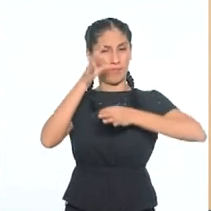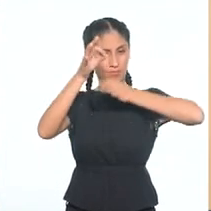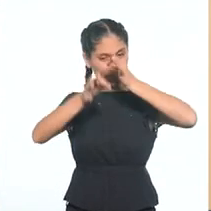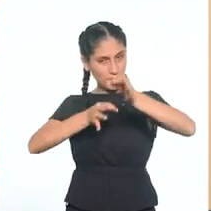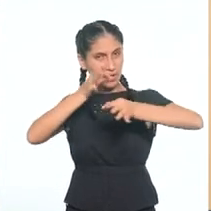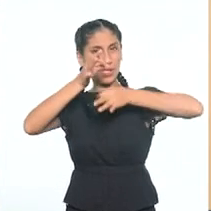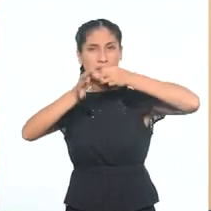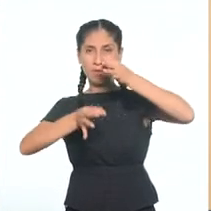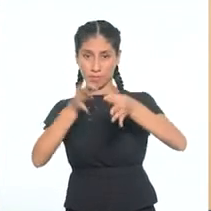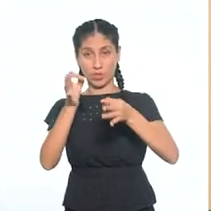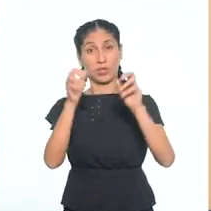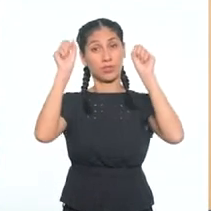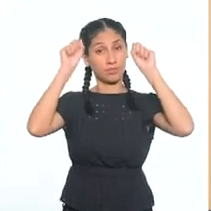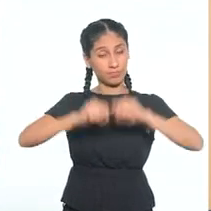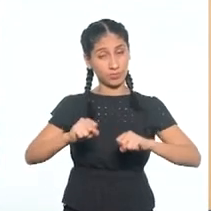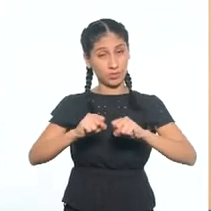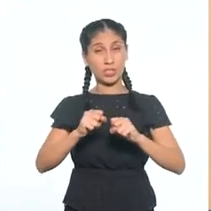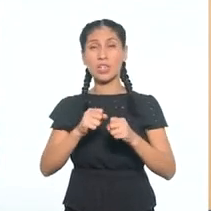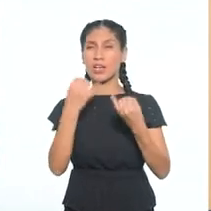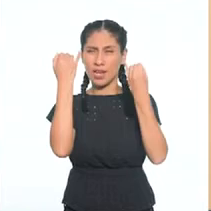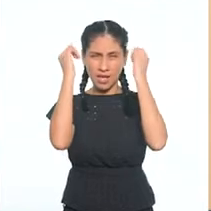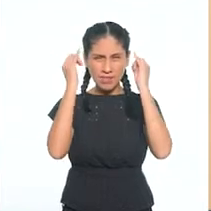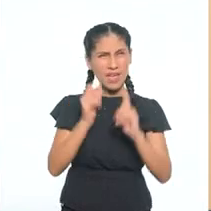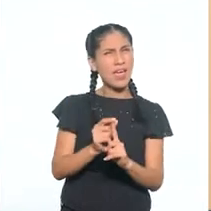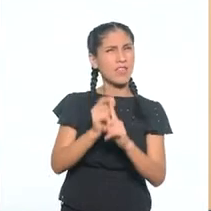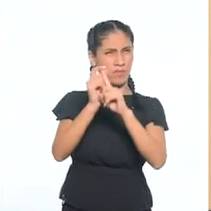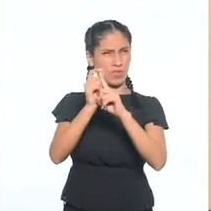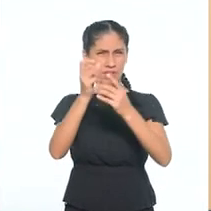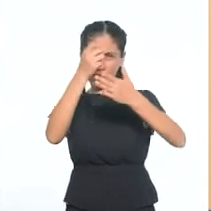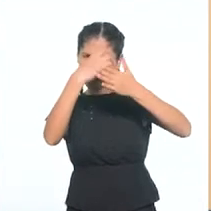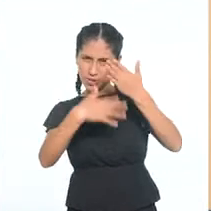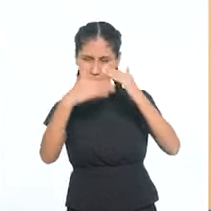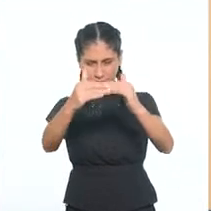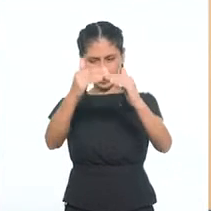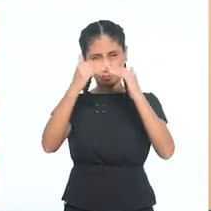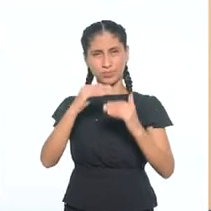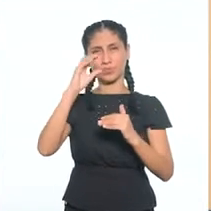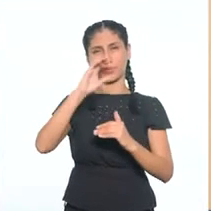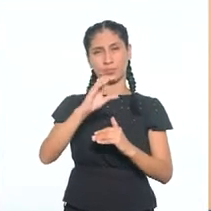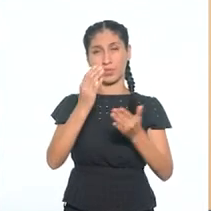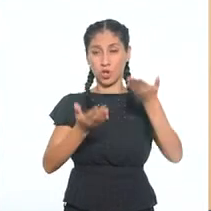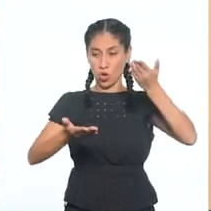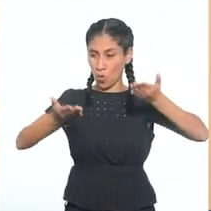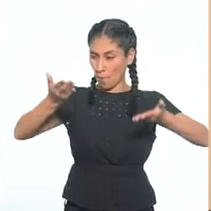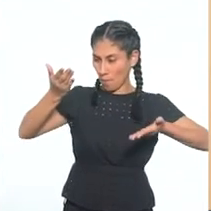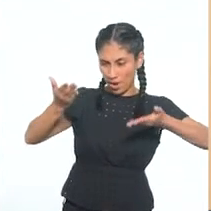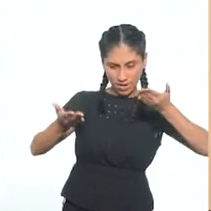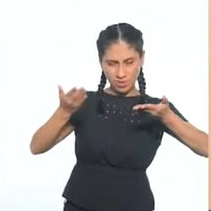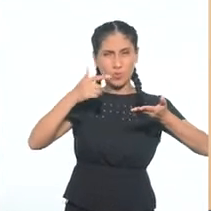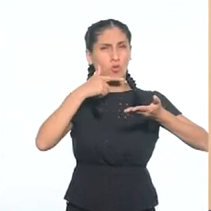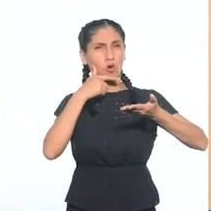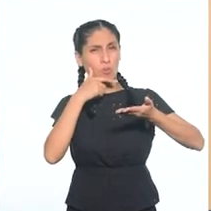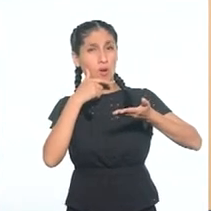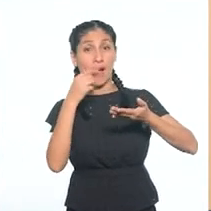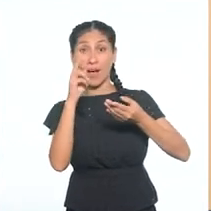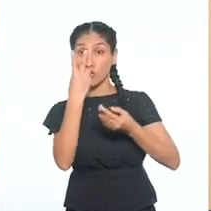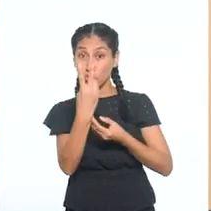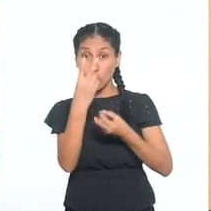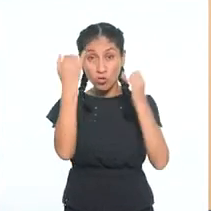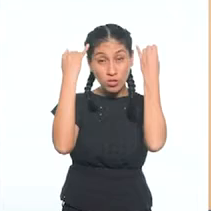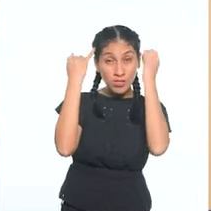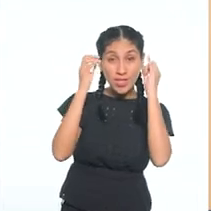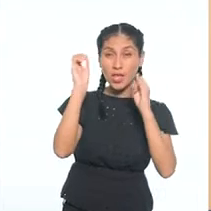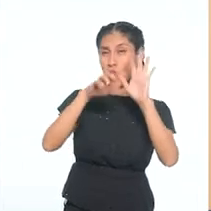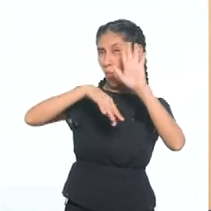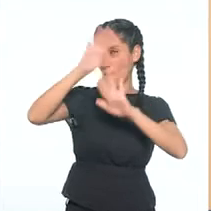razones que sustentan la idea principal del párrafo comparativos la intención es comparar dos ideas o más